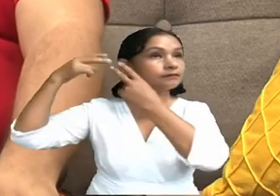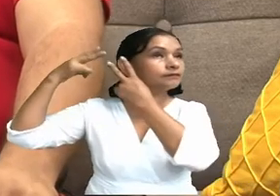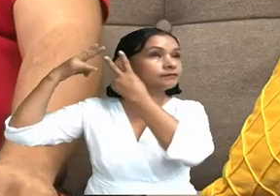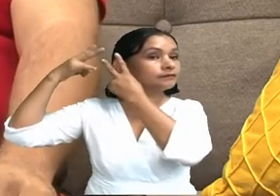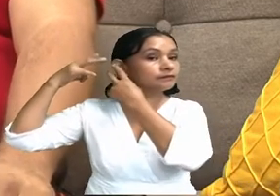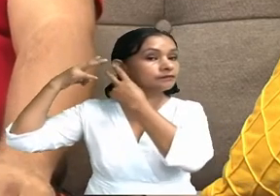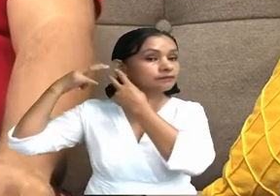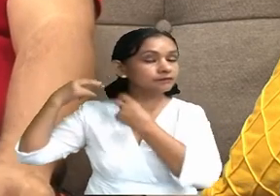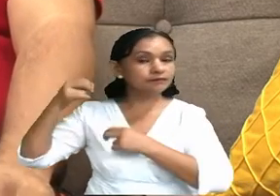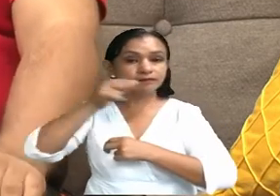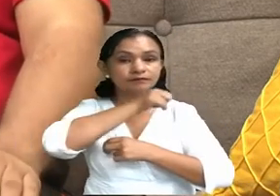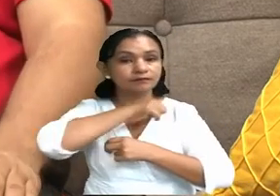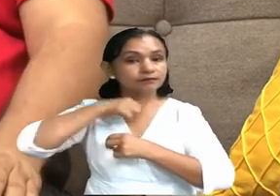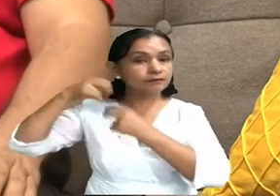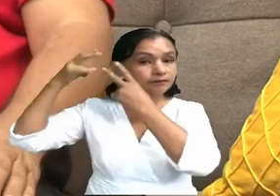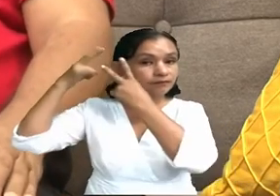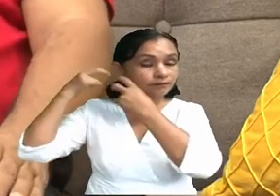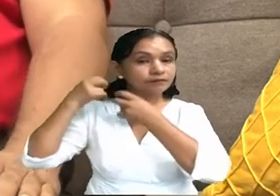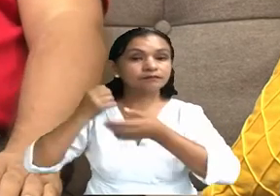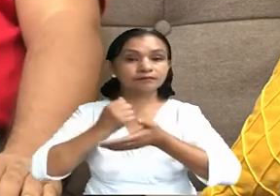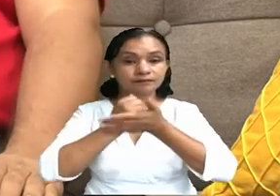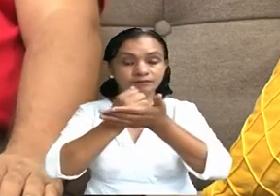esa información, con ese servicio.